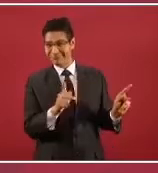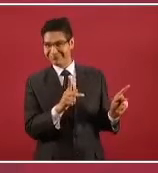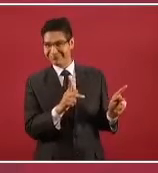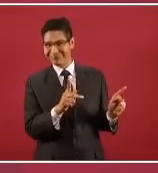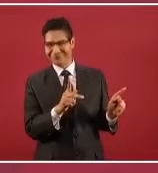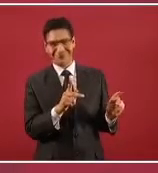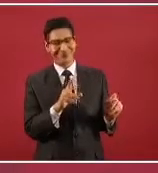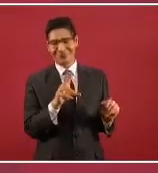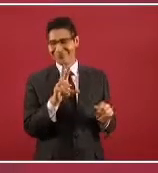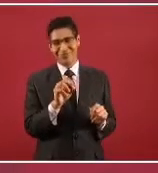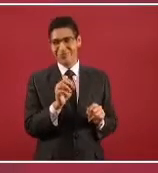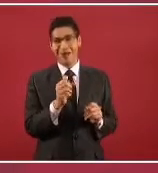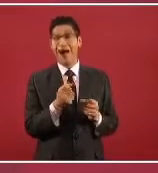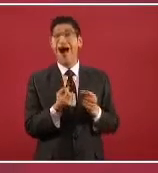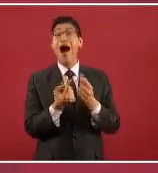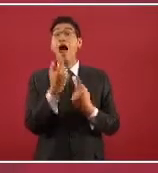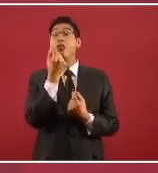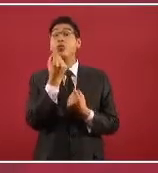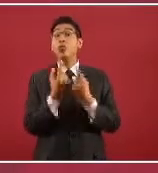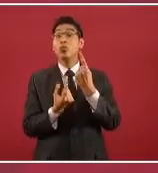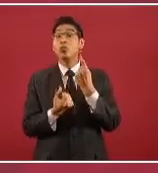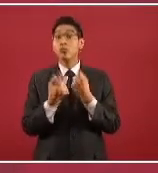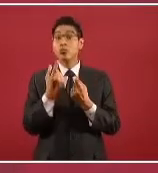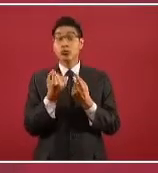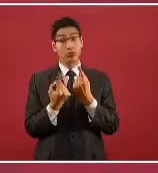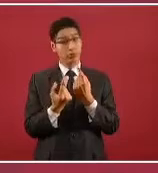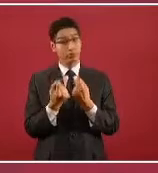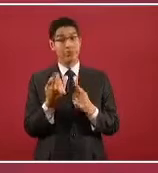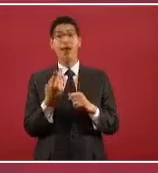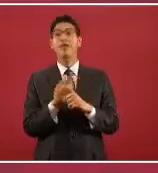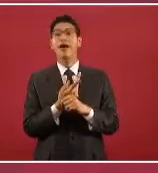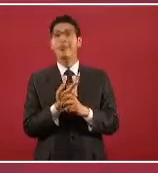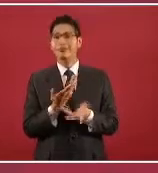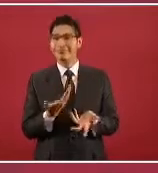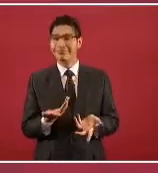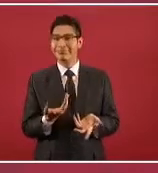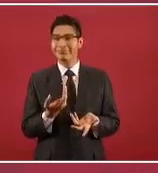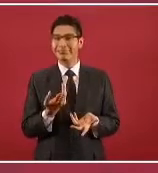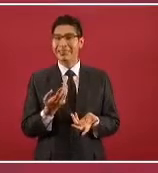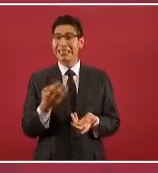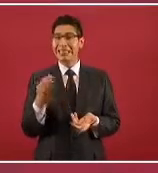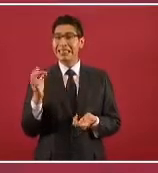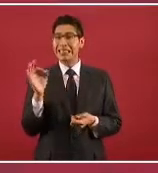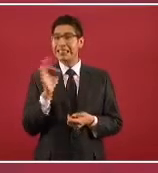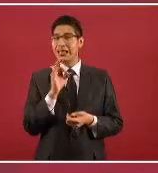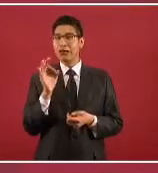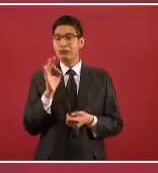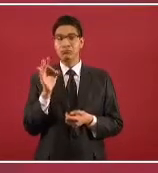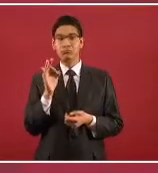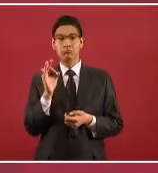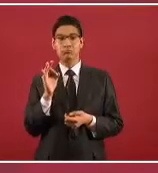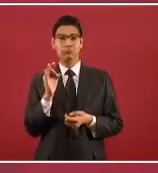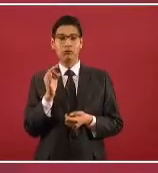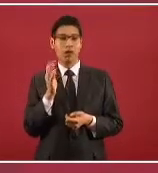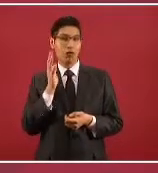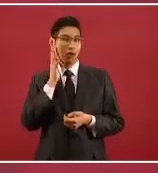del resto del hospital para tener en promedio 8